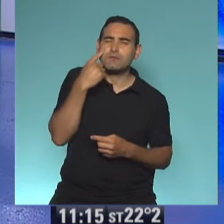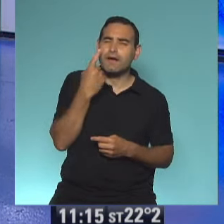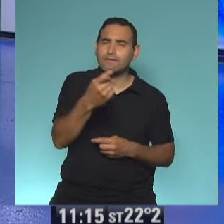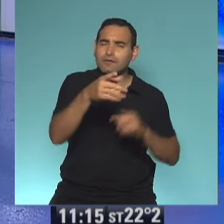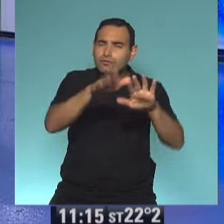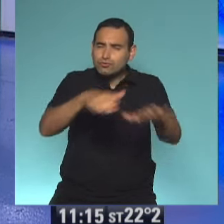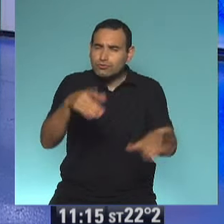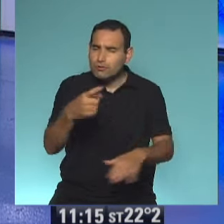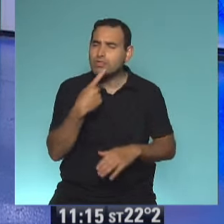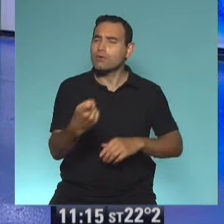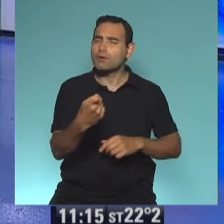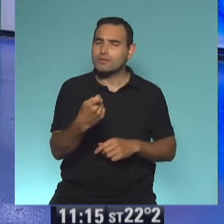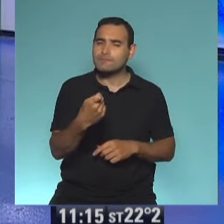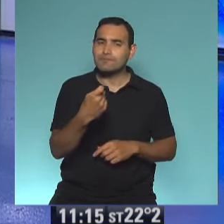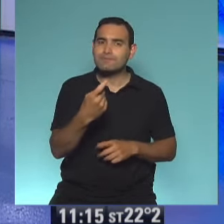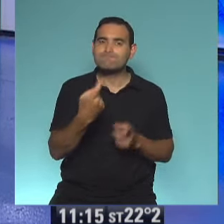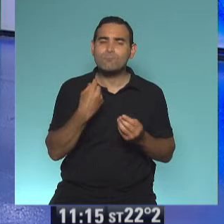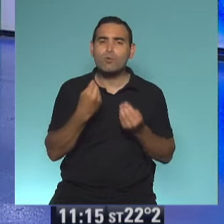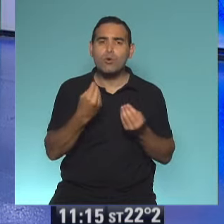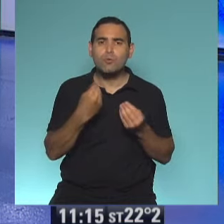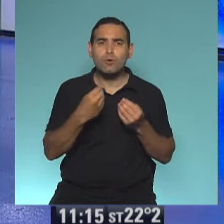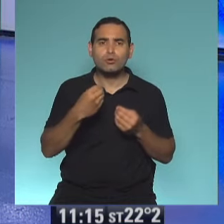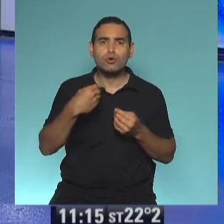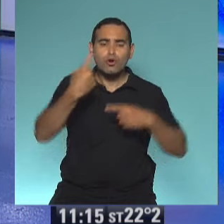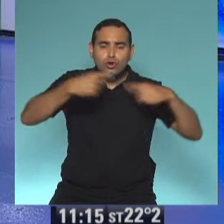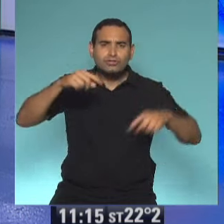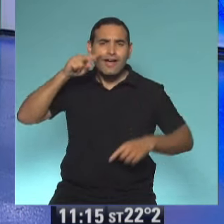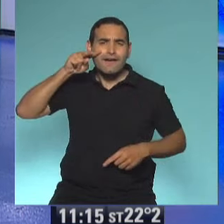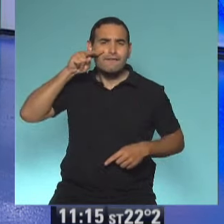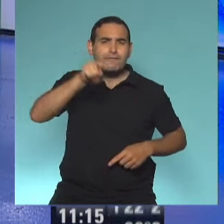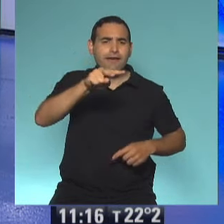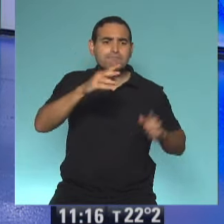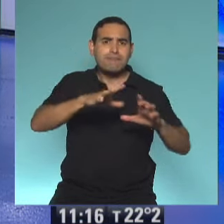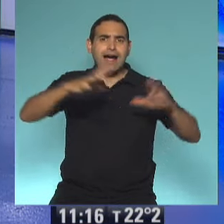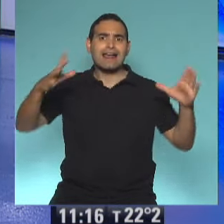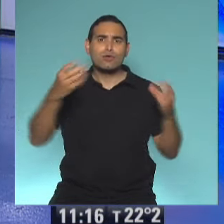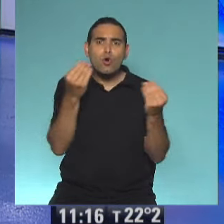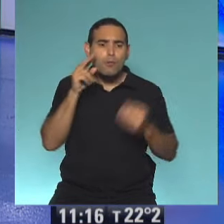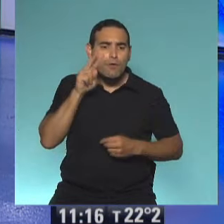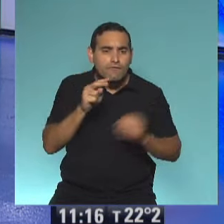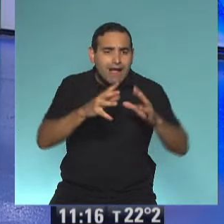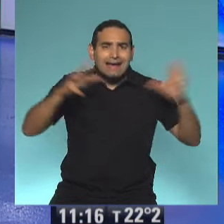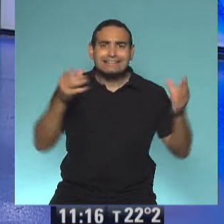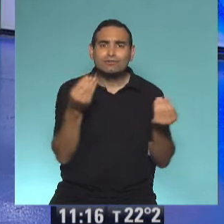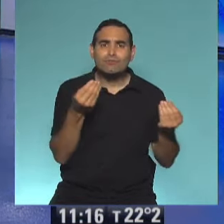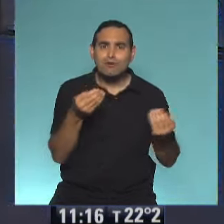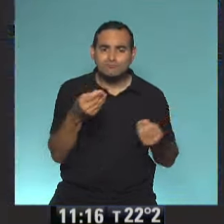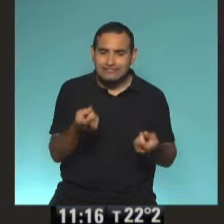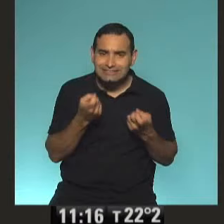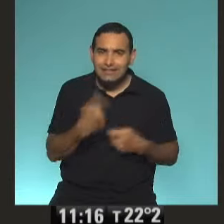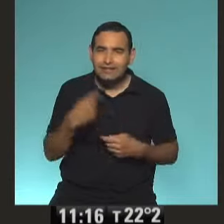si alguno se da cuenta, ¿qué objeto se puede usar para ver las cosas más grandes? ¿Qué lo tienen